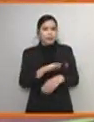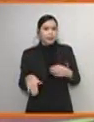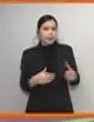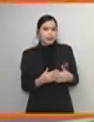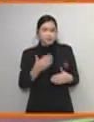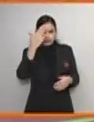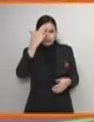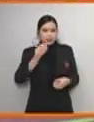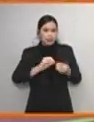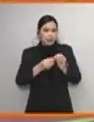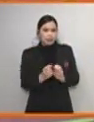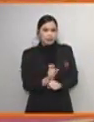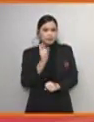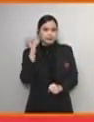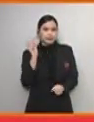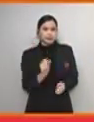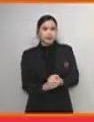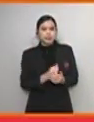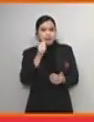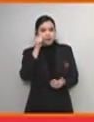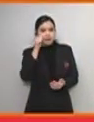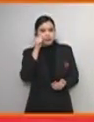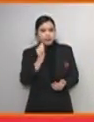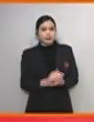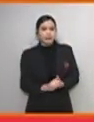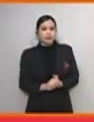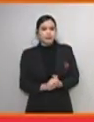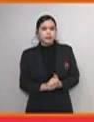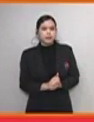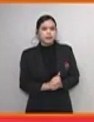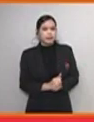número afortunado. Atentos,